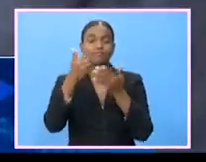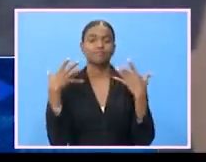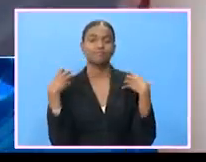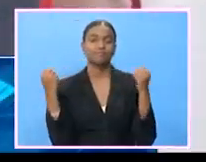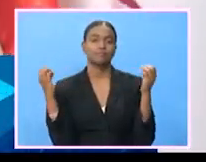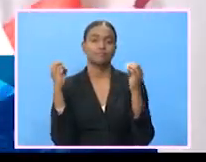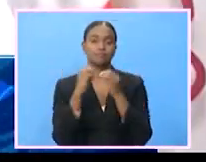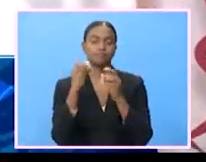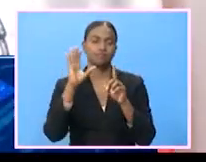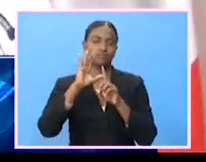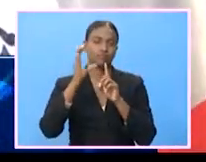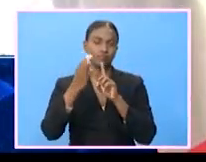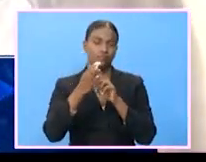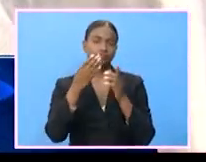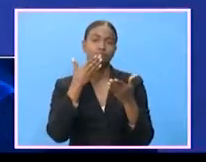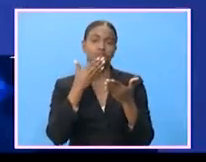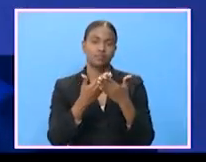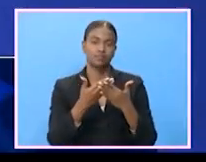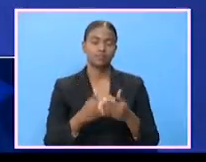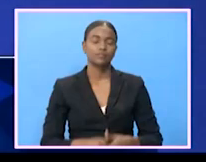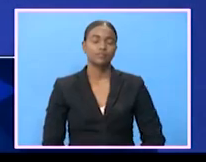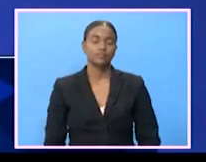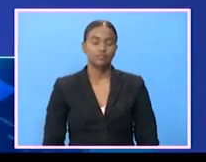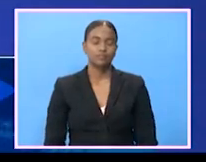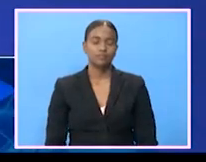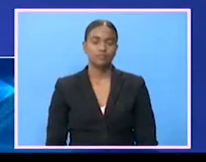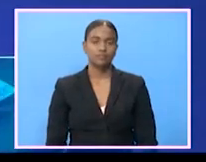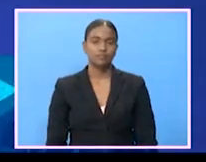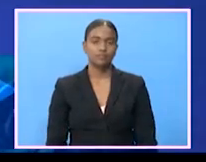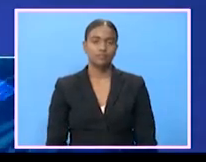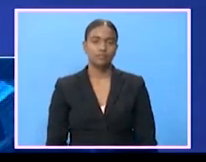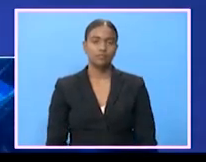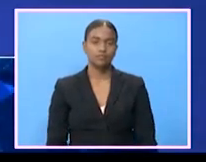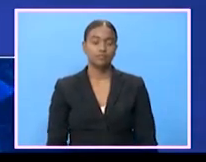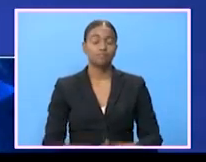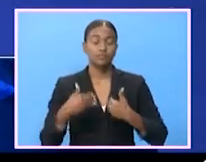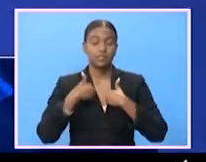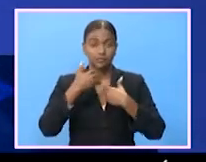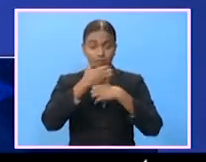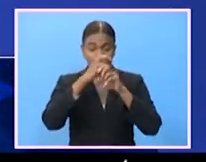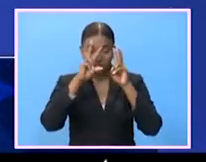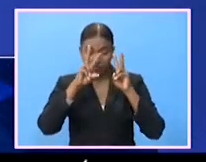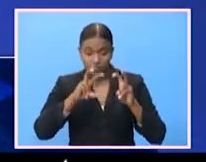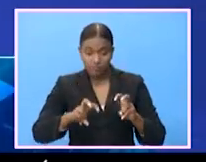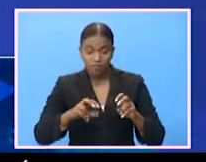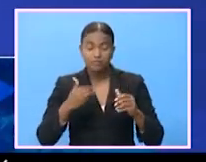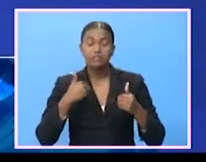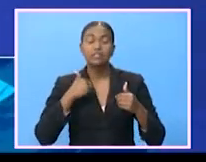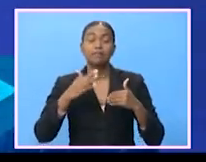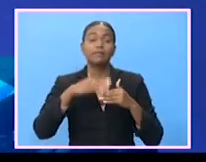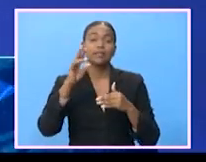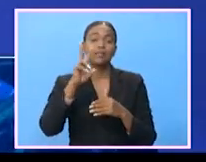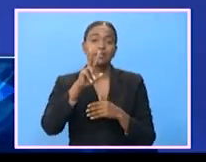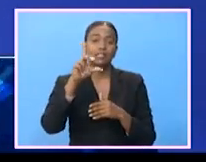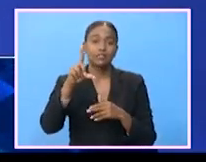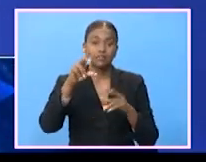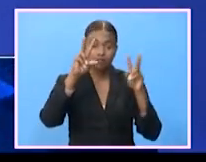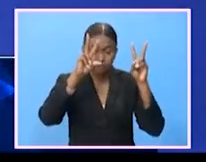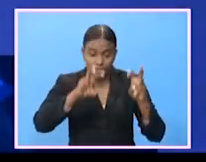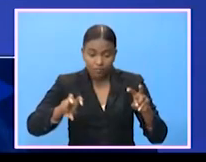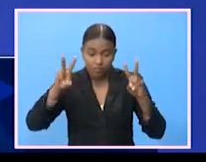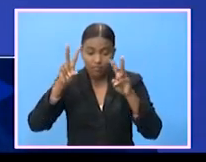fortalecer una cultura de calidad. En los laboratorios eléctricos realizamos aproximadamente más de 38 exámenes de